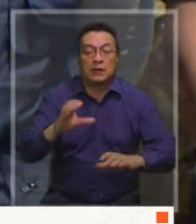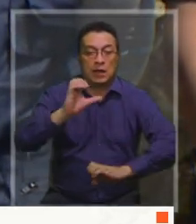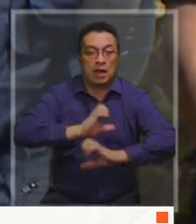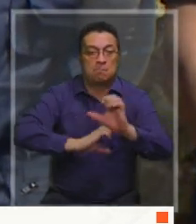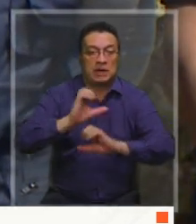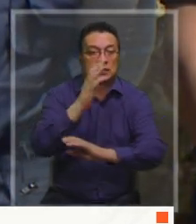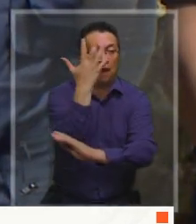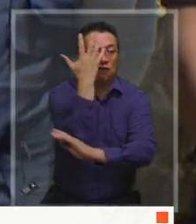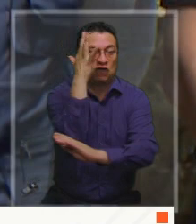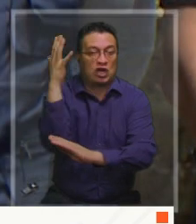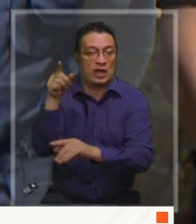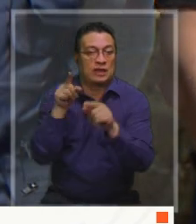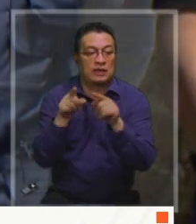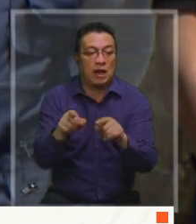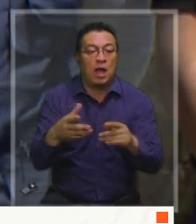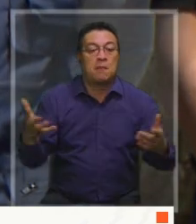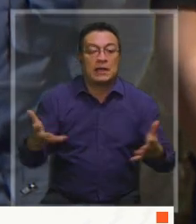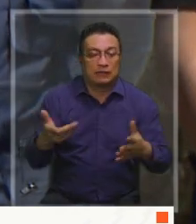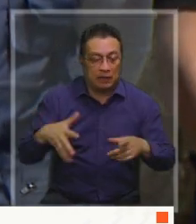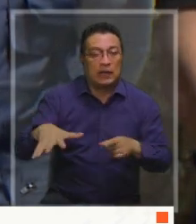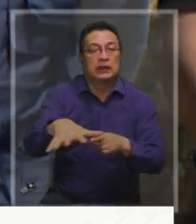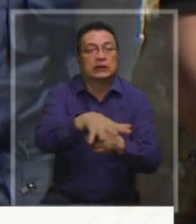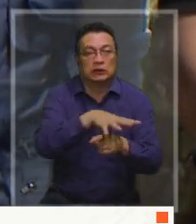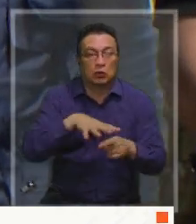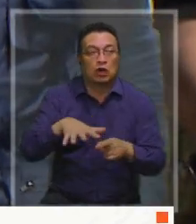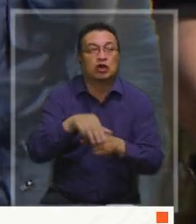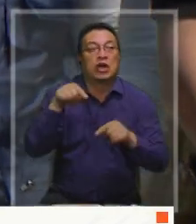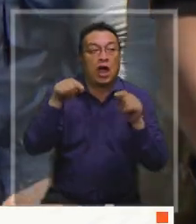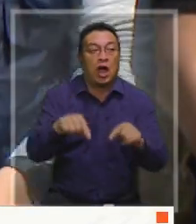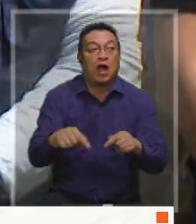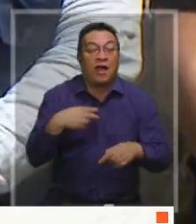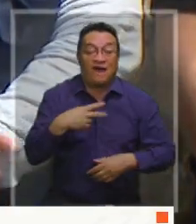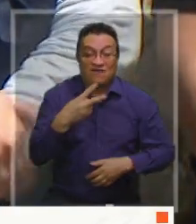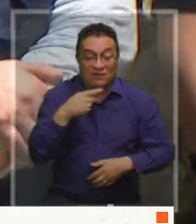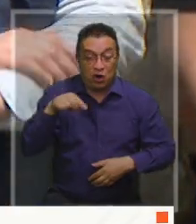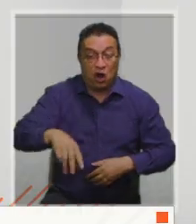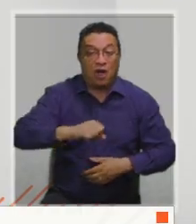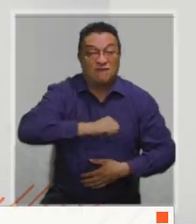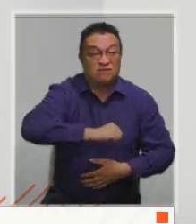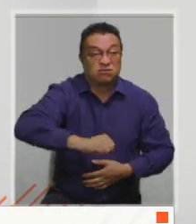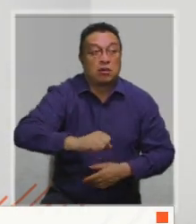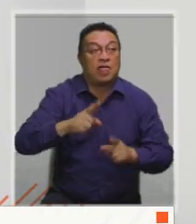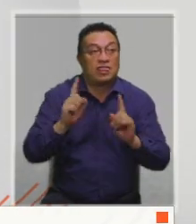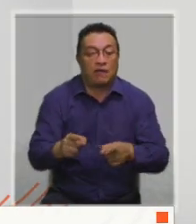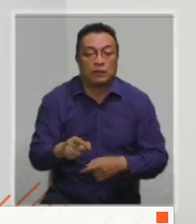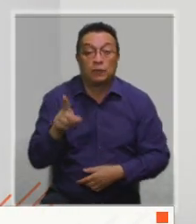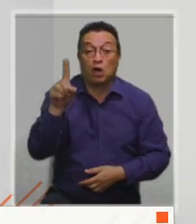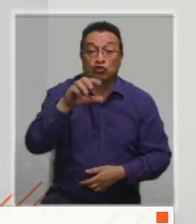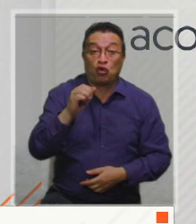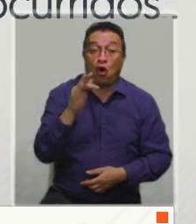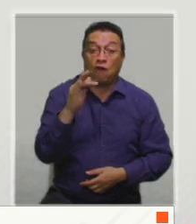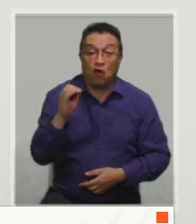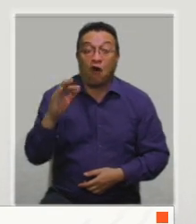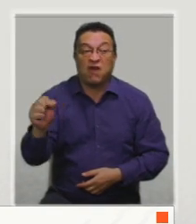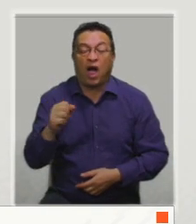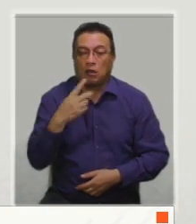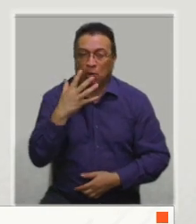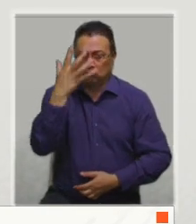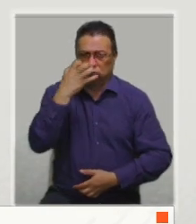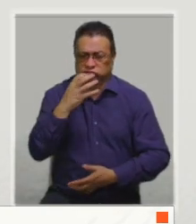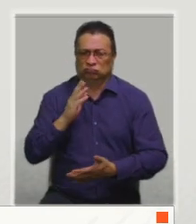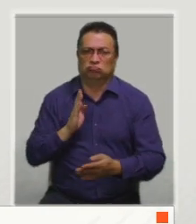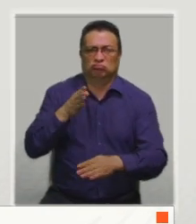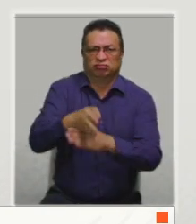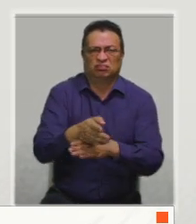forestal, para que estas situaciones que estamos viviendo, en lo que se puedan prevenir, se haga. Y la SOFOFA salió a golpear la mesa. En